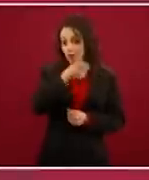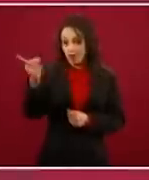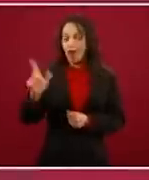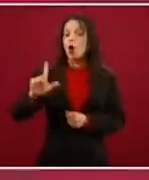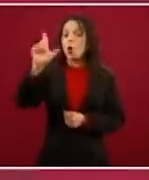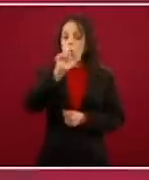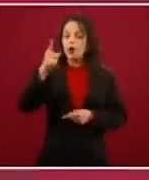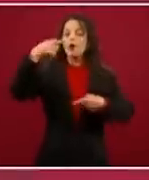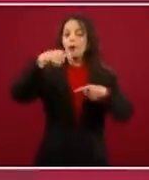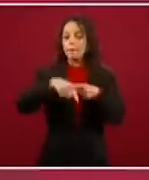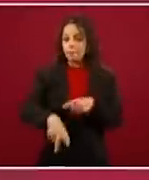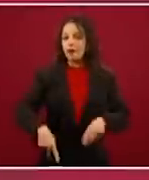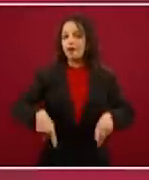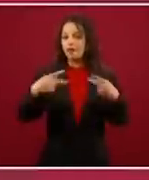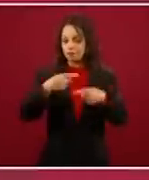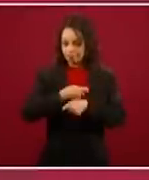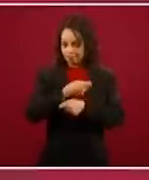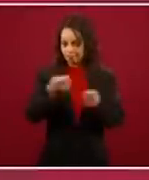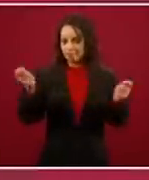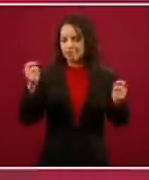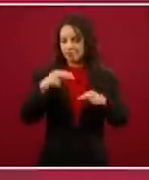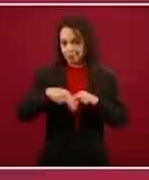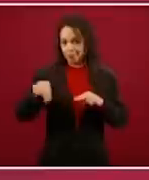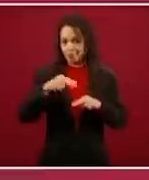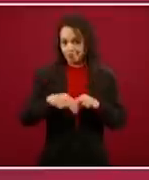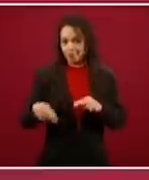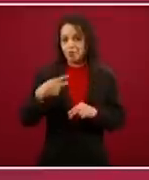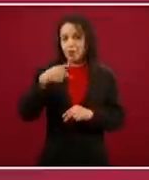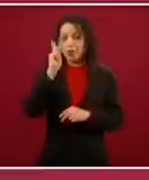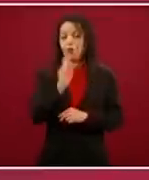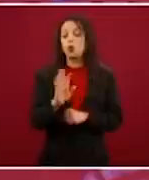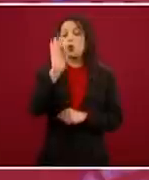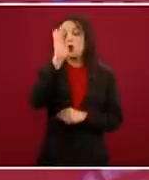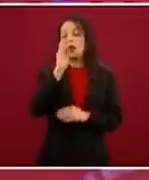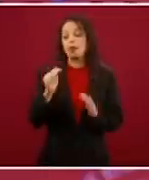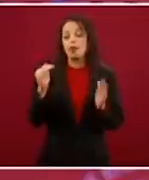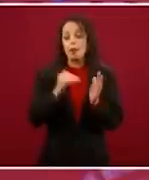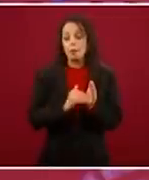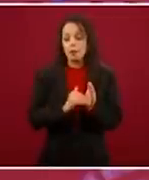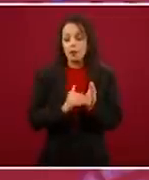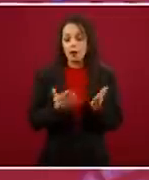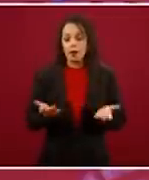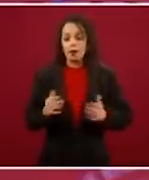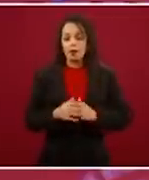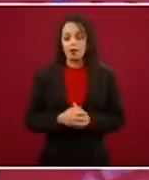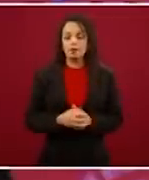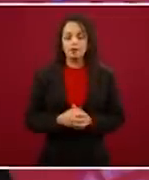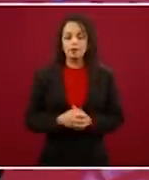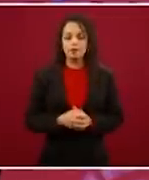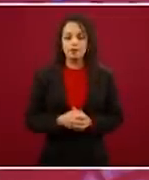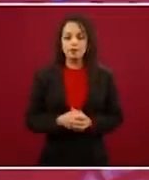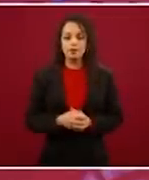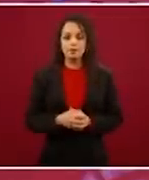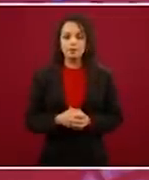venta, pero de 40 mil números en